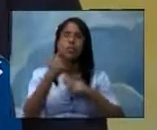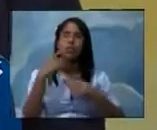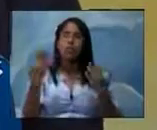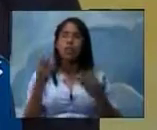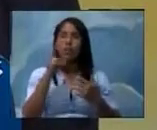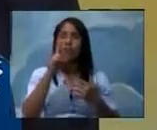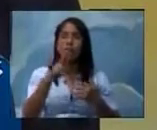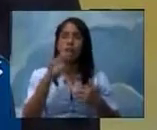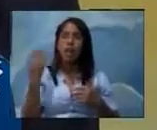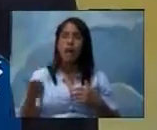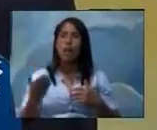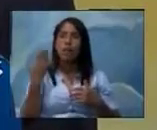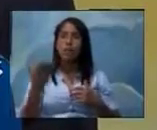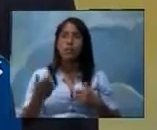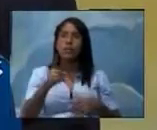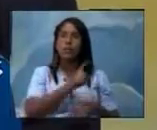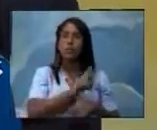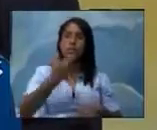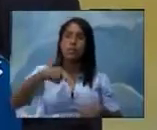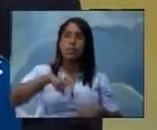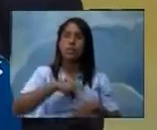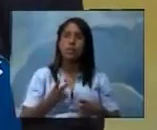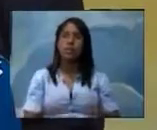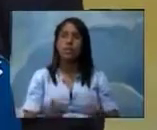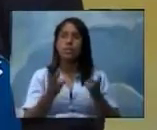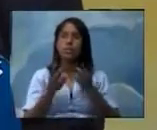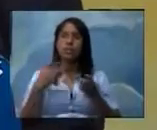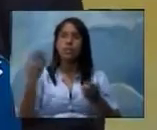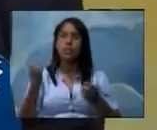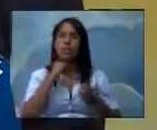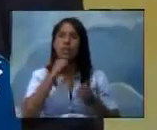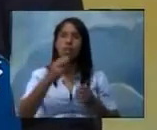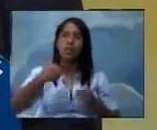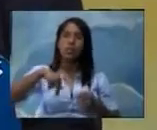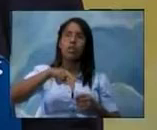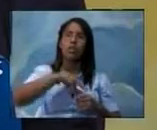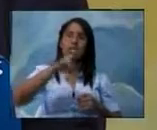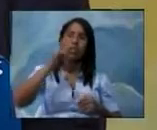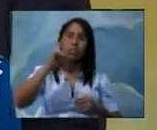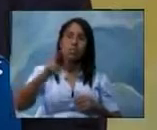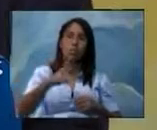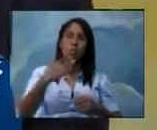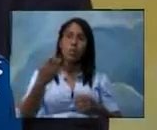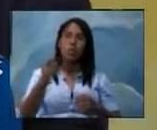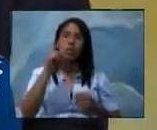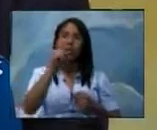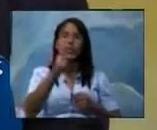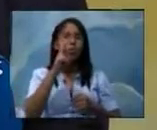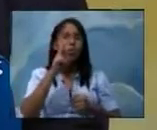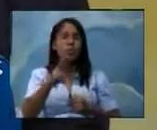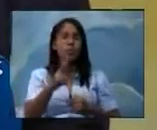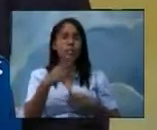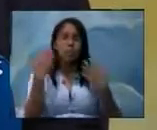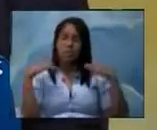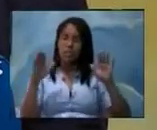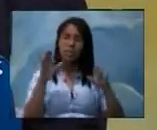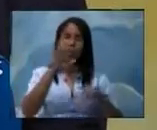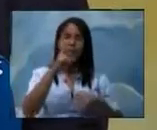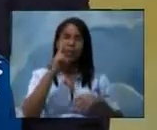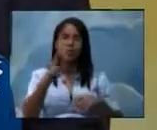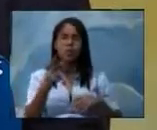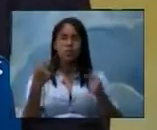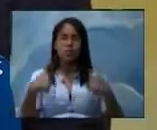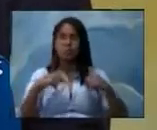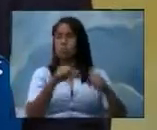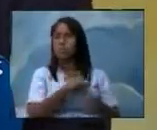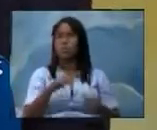que viste, la importancia en nuestra vida de qué es lo que nosotros vimos. ¿Qué es lo que usted ve? Quizás usted está mirando